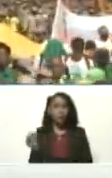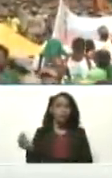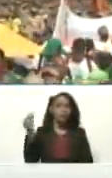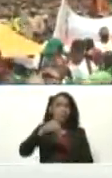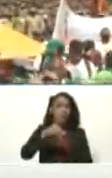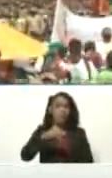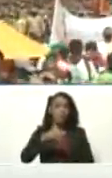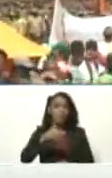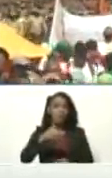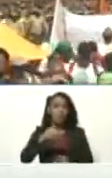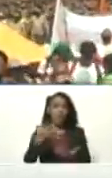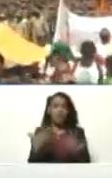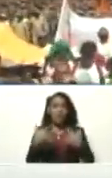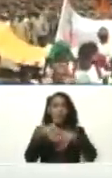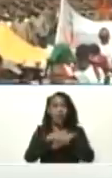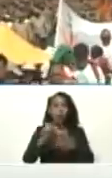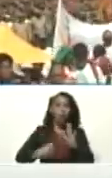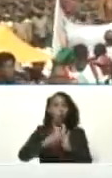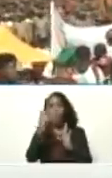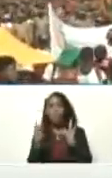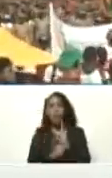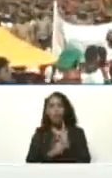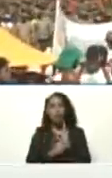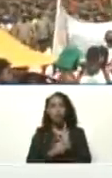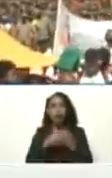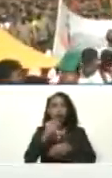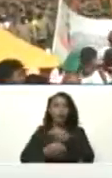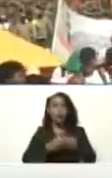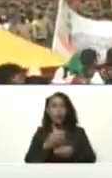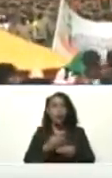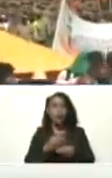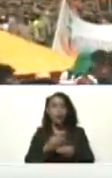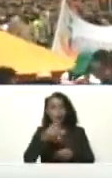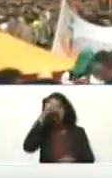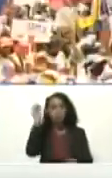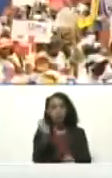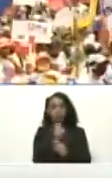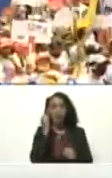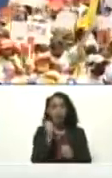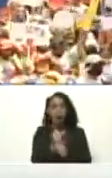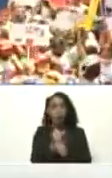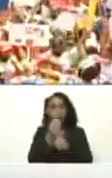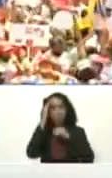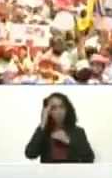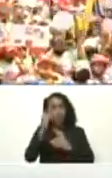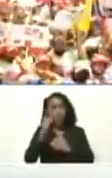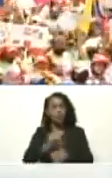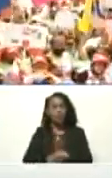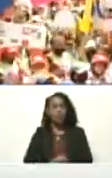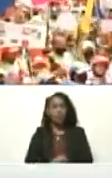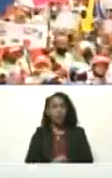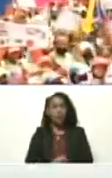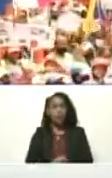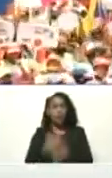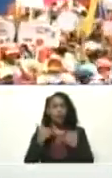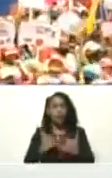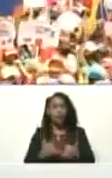de completar y complementar las operaciones militares. En la